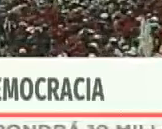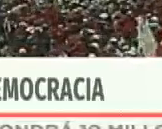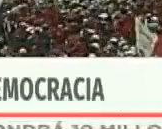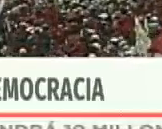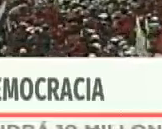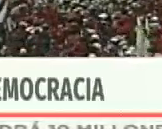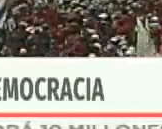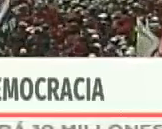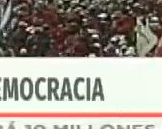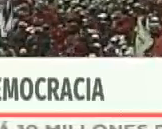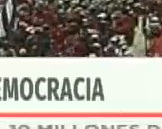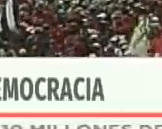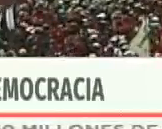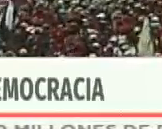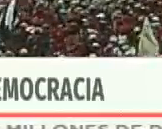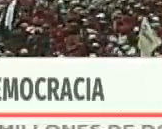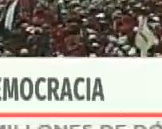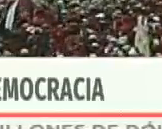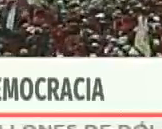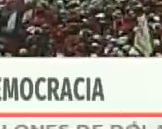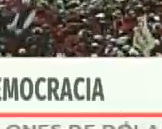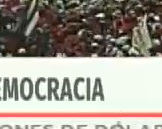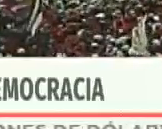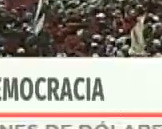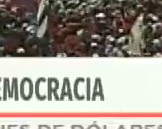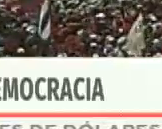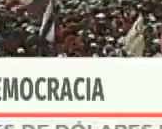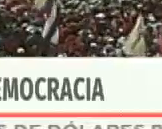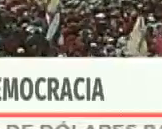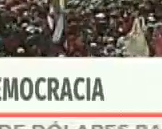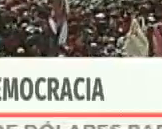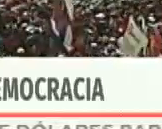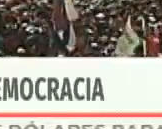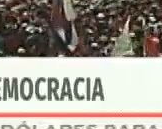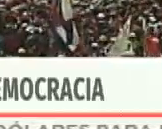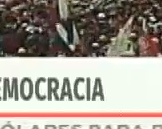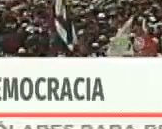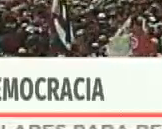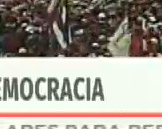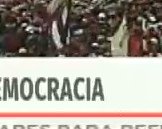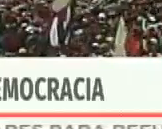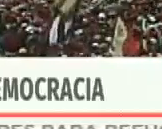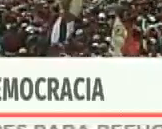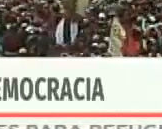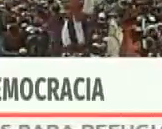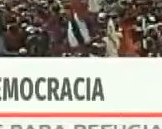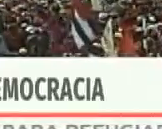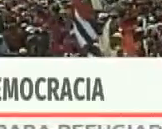revolucionarios a defender la paz y la democracia en Venezuela.